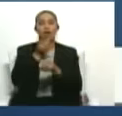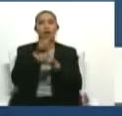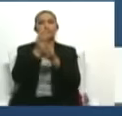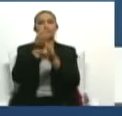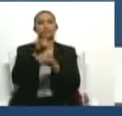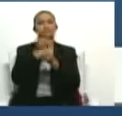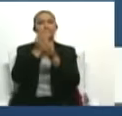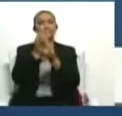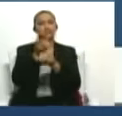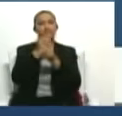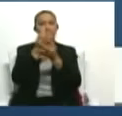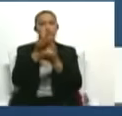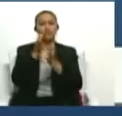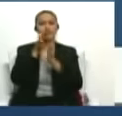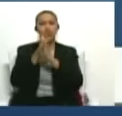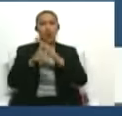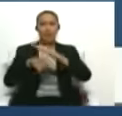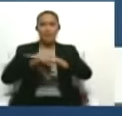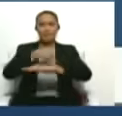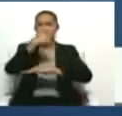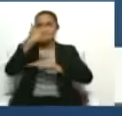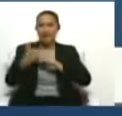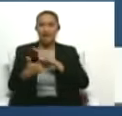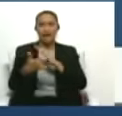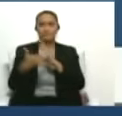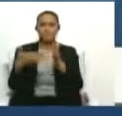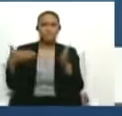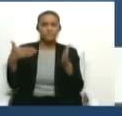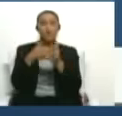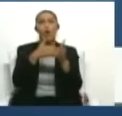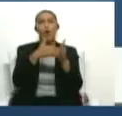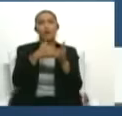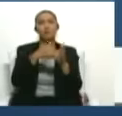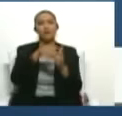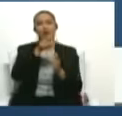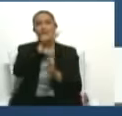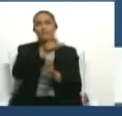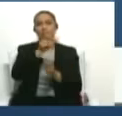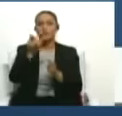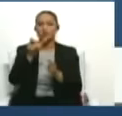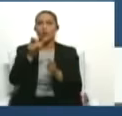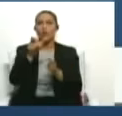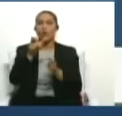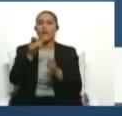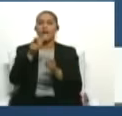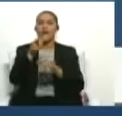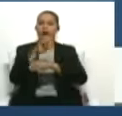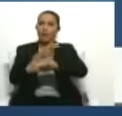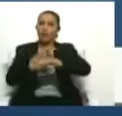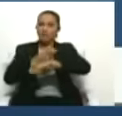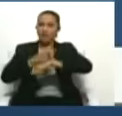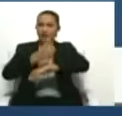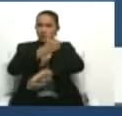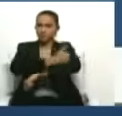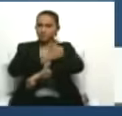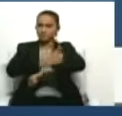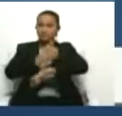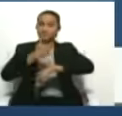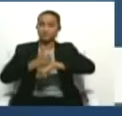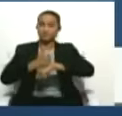convicto y confeso, con esa cara de psicópata, de asesino, que venía con todo porque es un